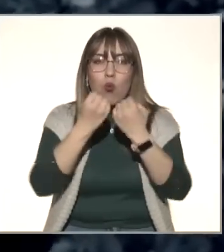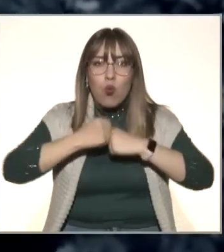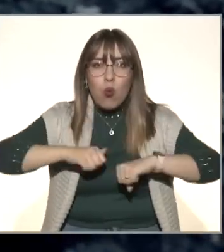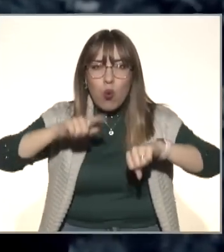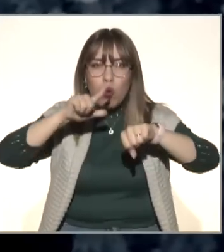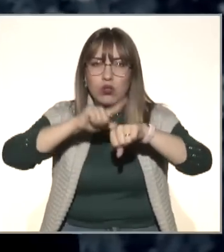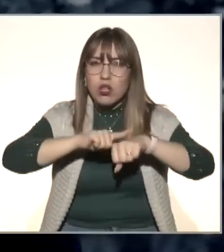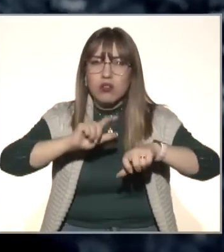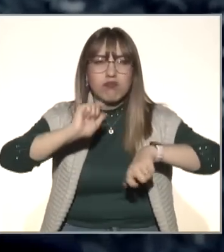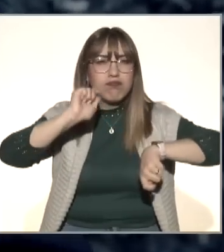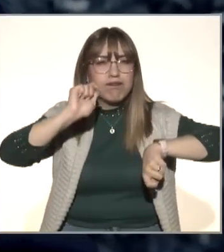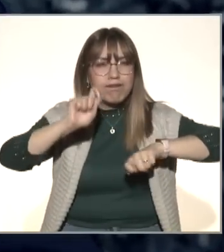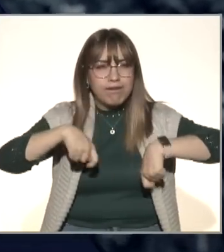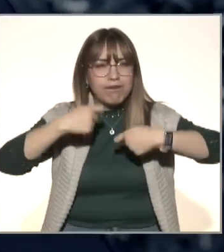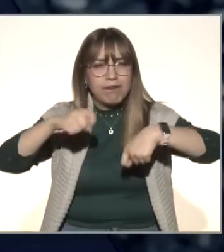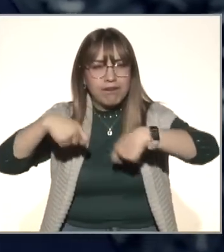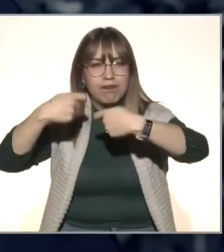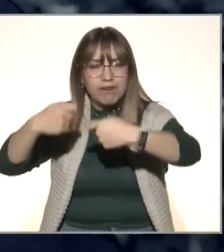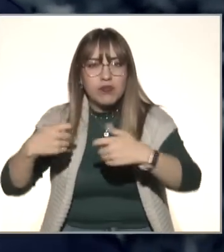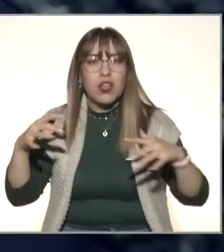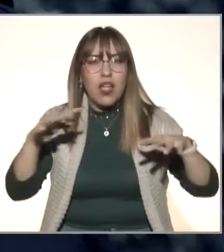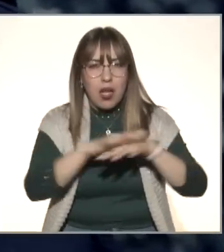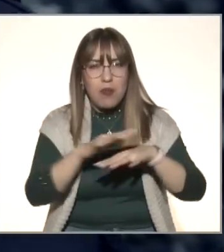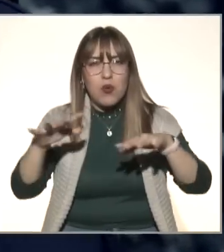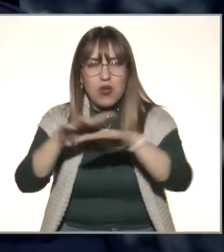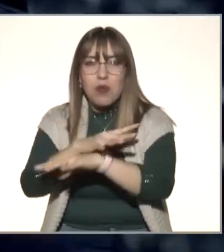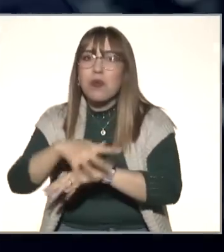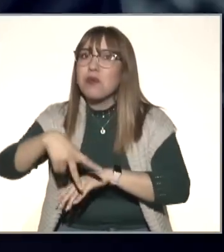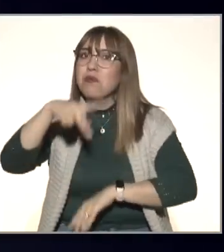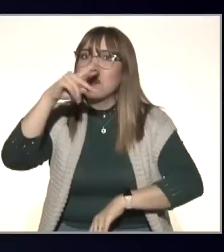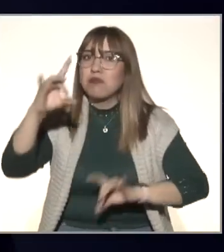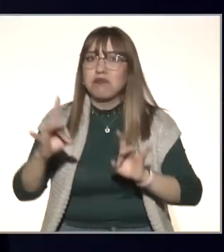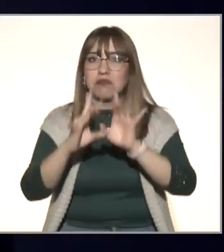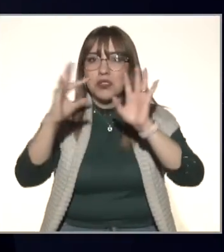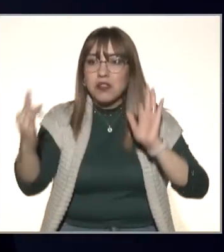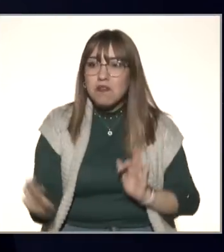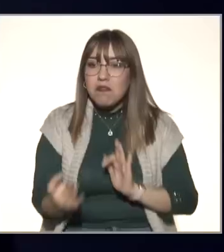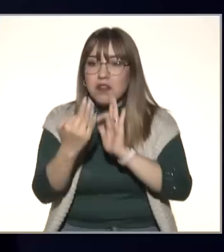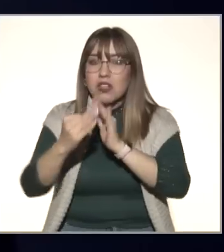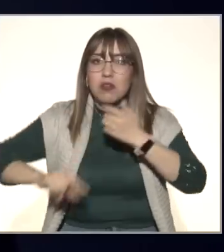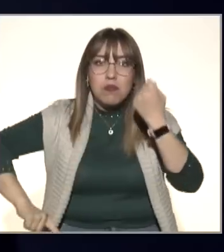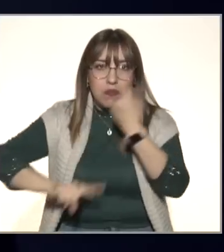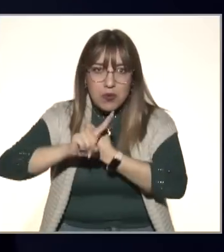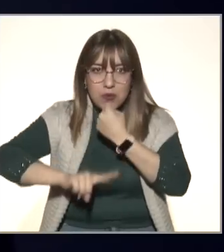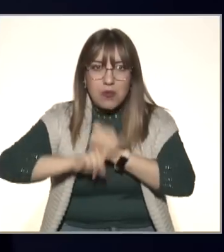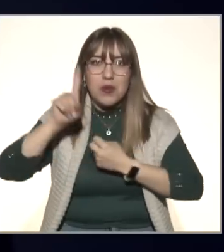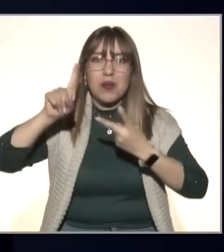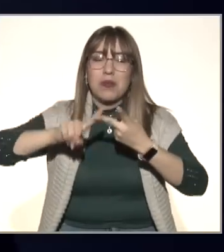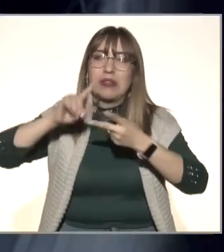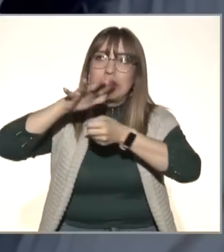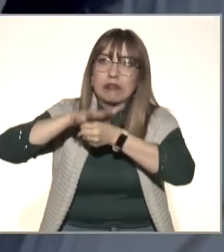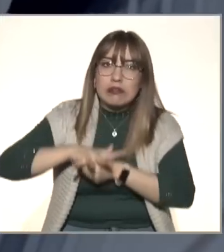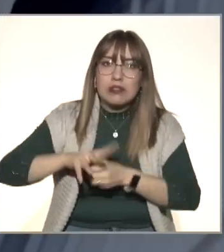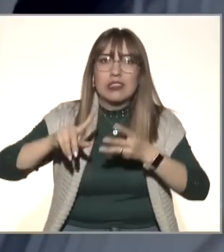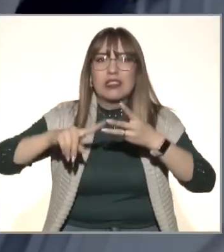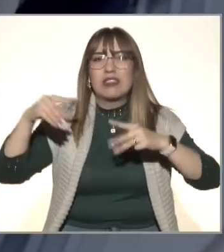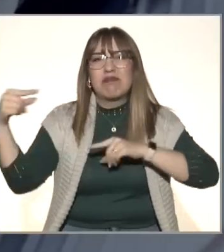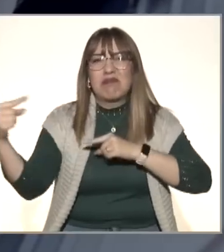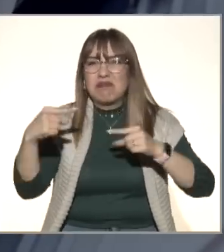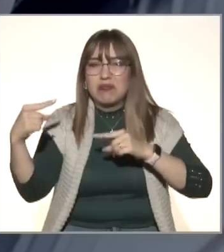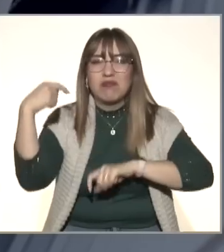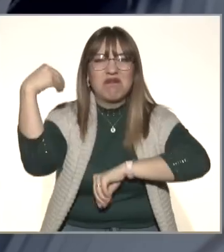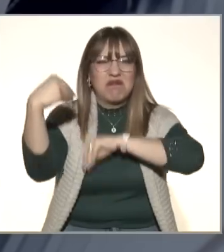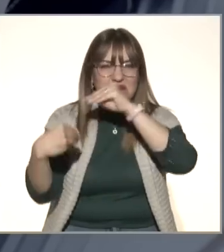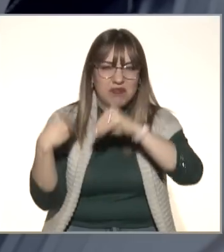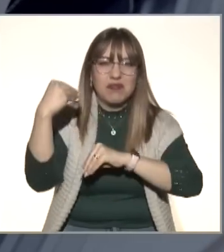transforma permanentemente y enfrenta situaciones que no están exentas de problemáticas, tensiones o discusiones que generan